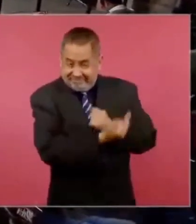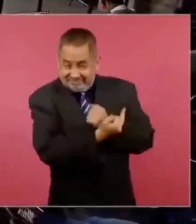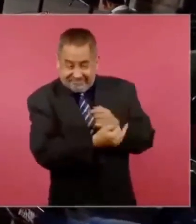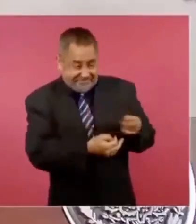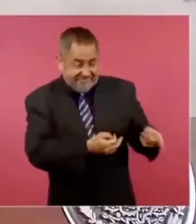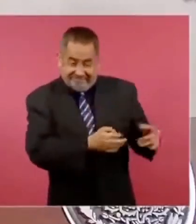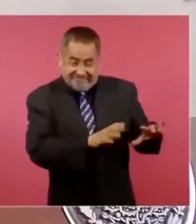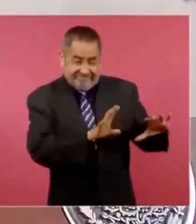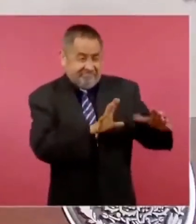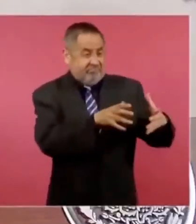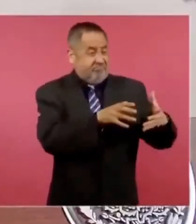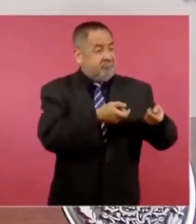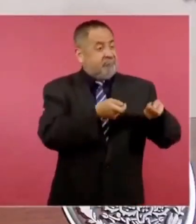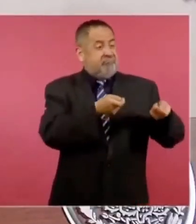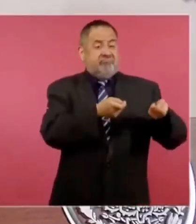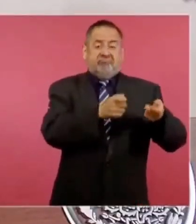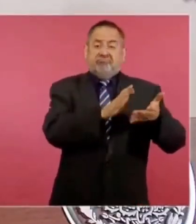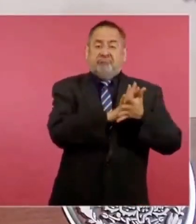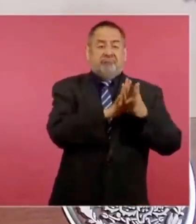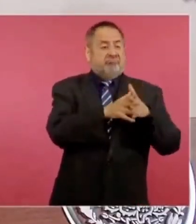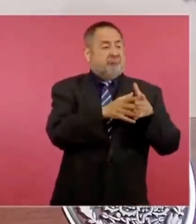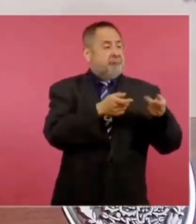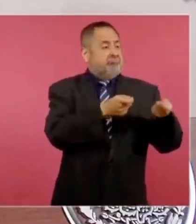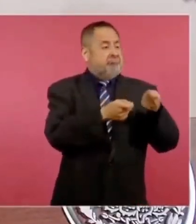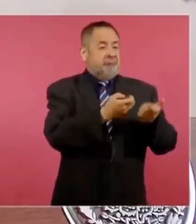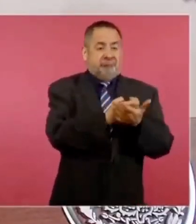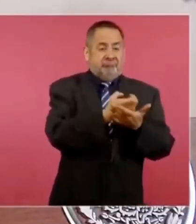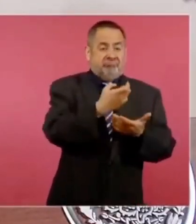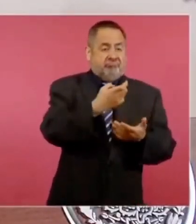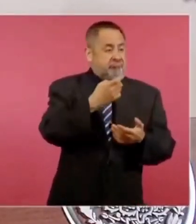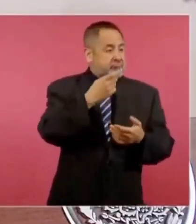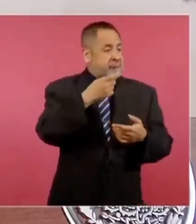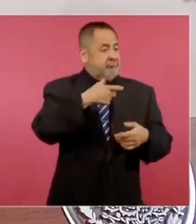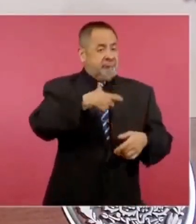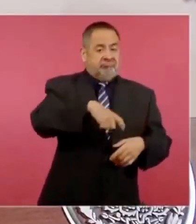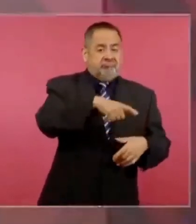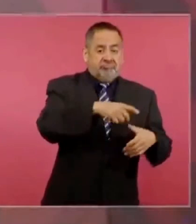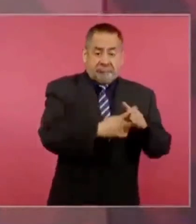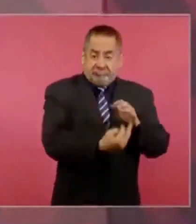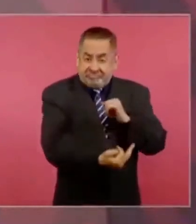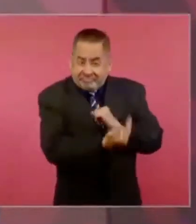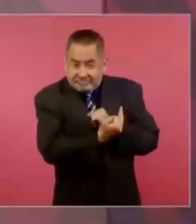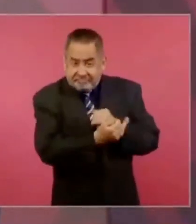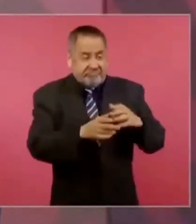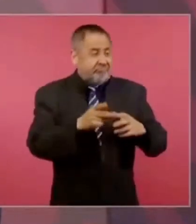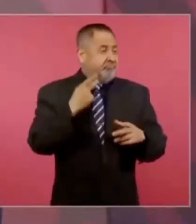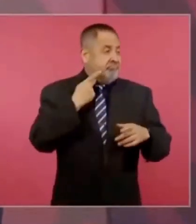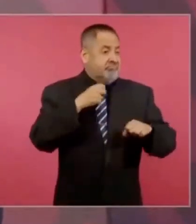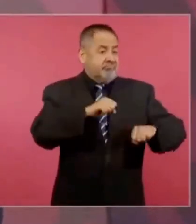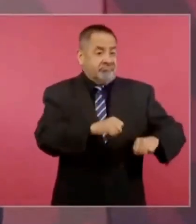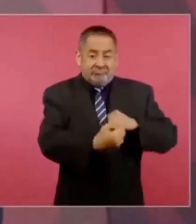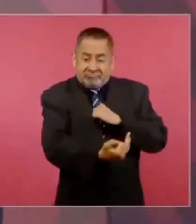los de la cúpula del poder económico o político.